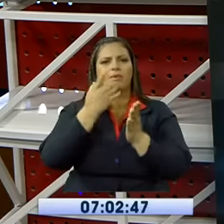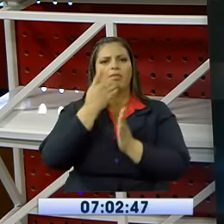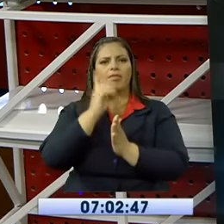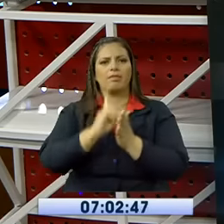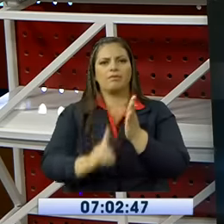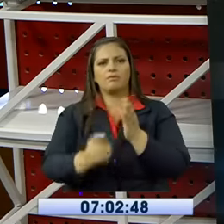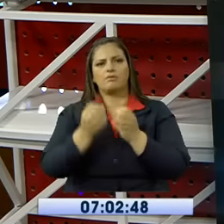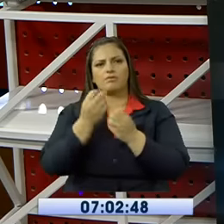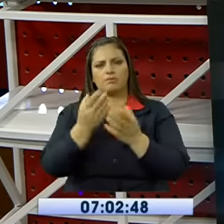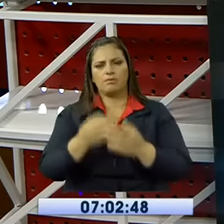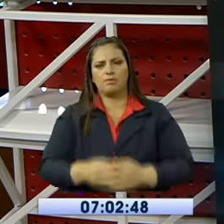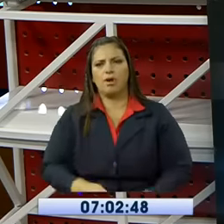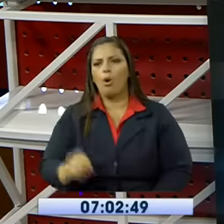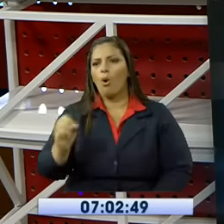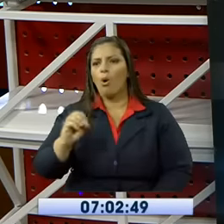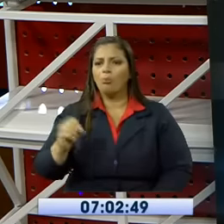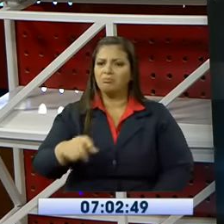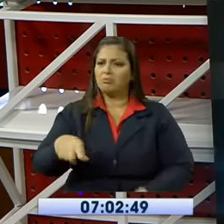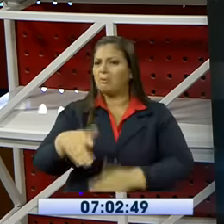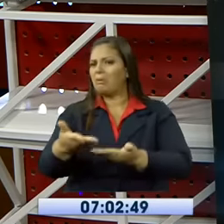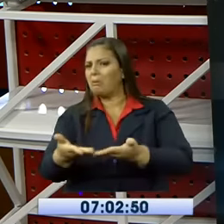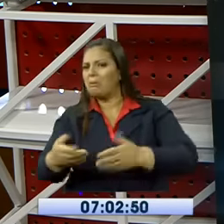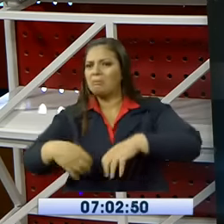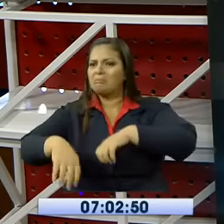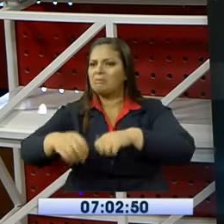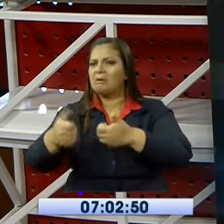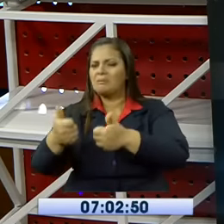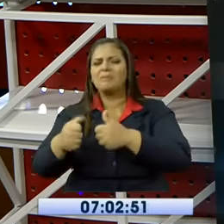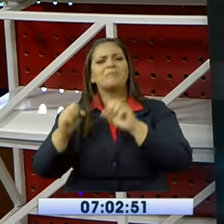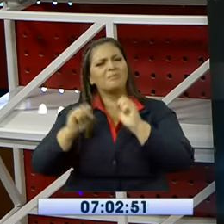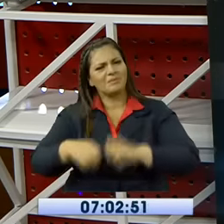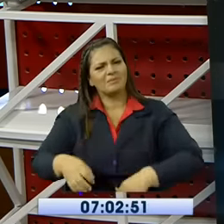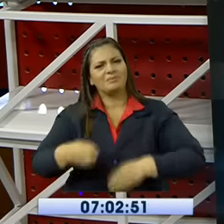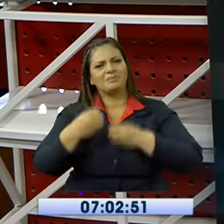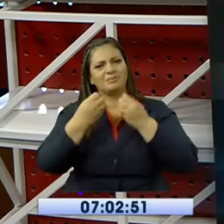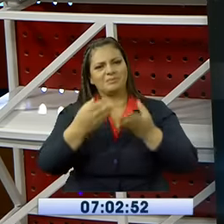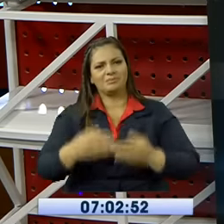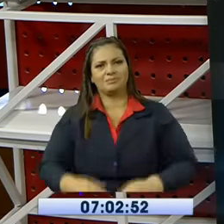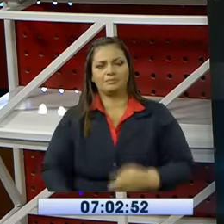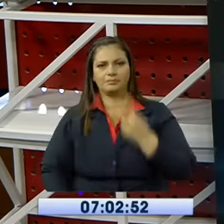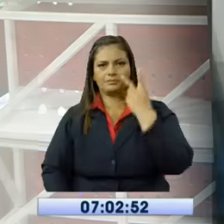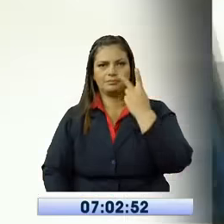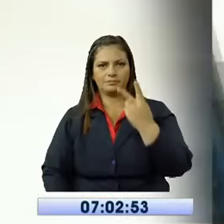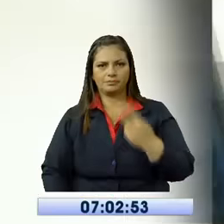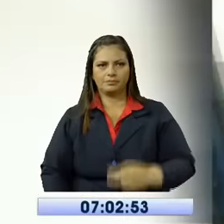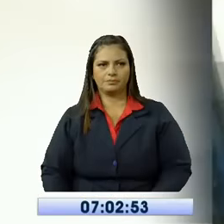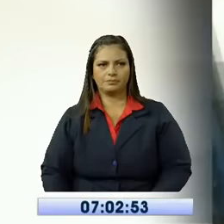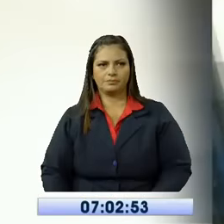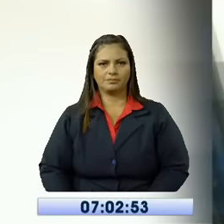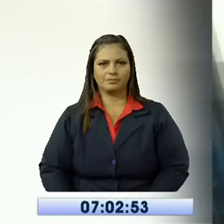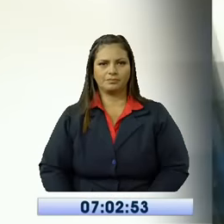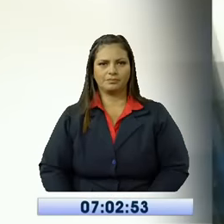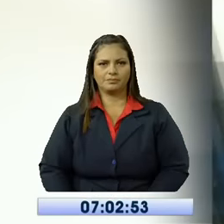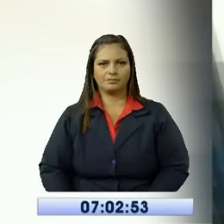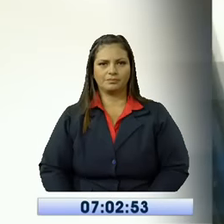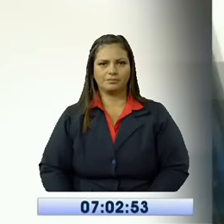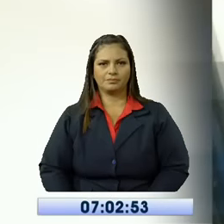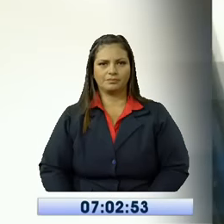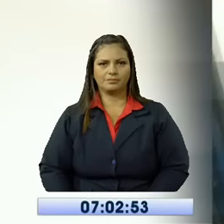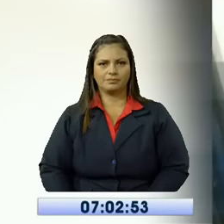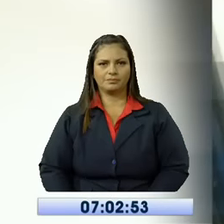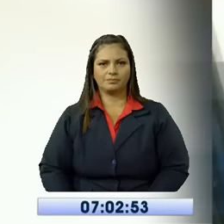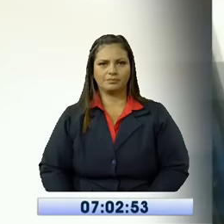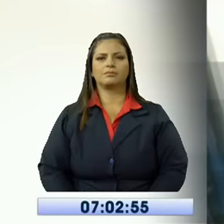qué no? También compartirlas. Indudable, claro que sí. Uh-huh. ¿Tienes fotitos, productor? A ver, a tu comadre. Ahí